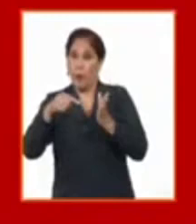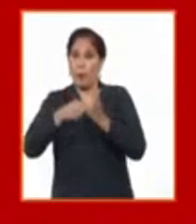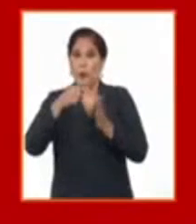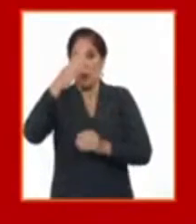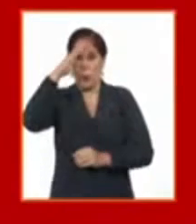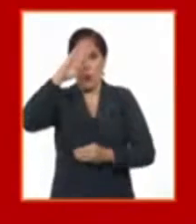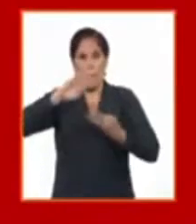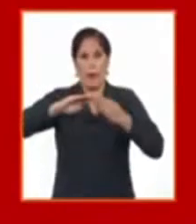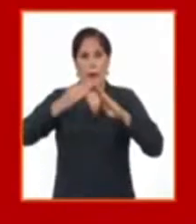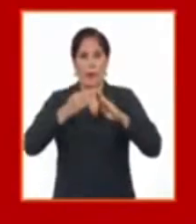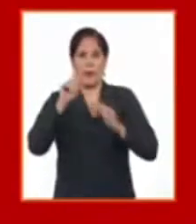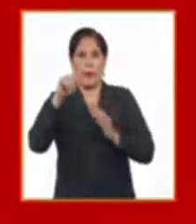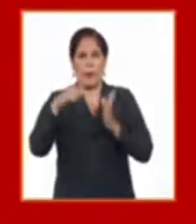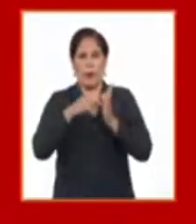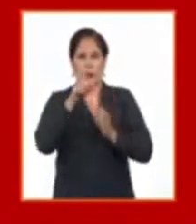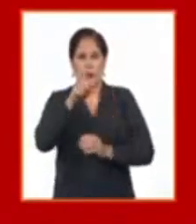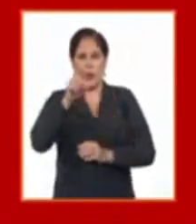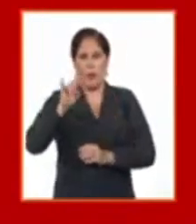www.cubadebate.cu